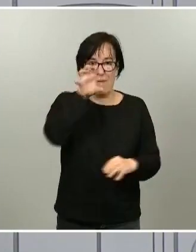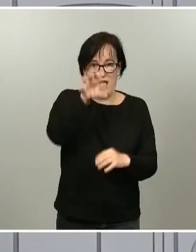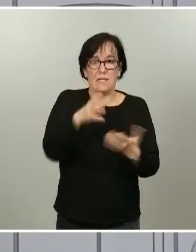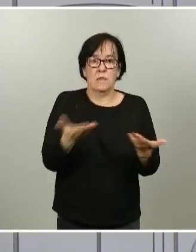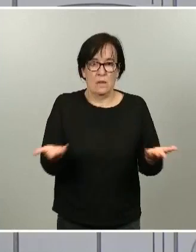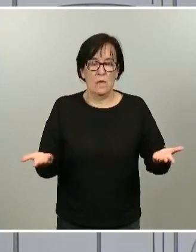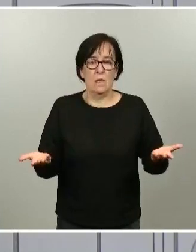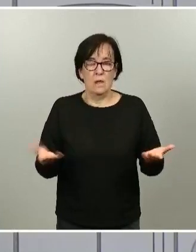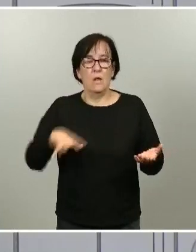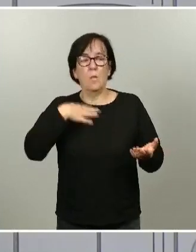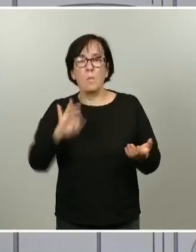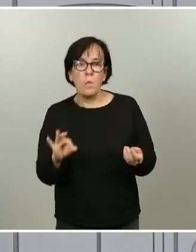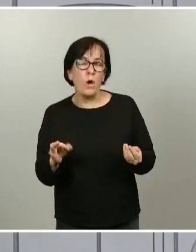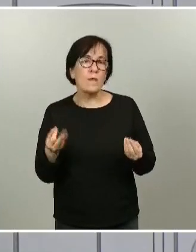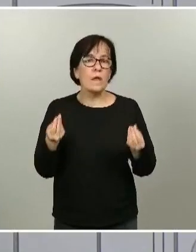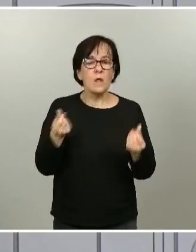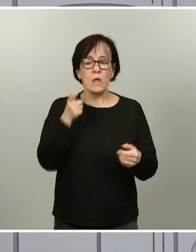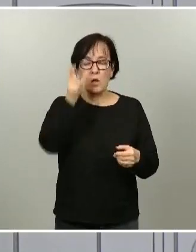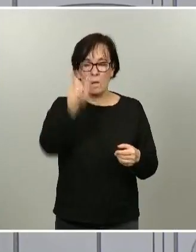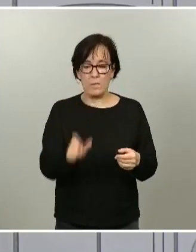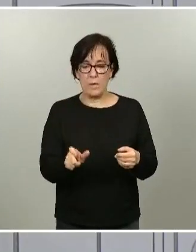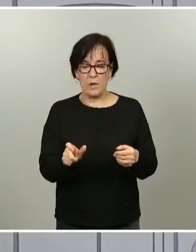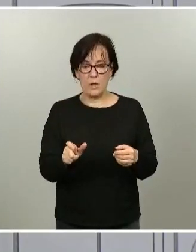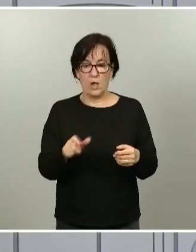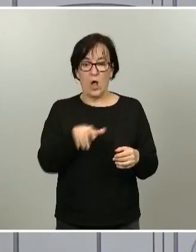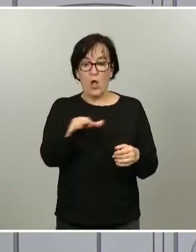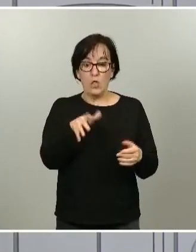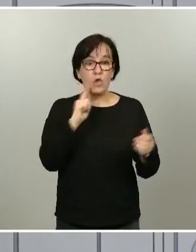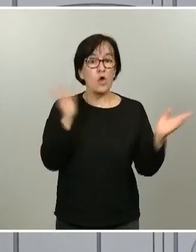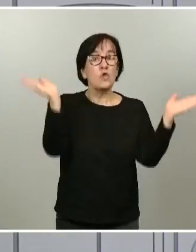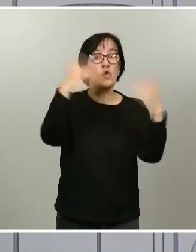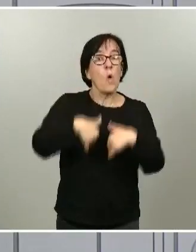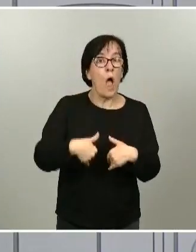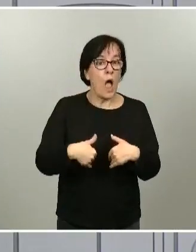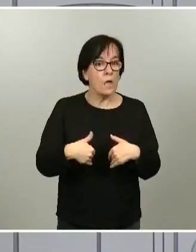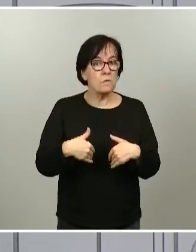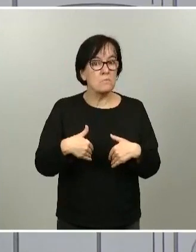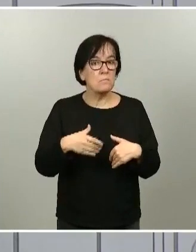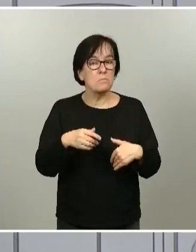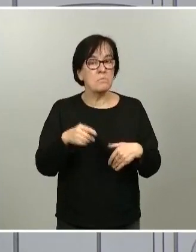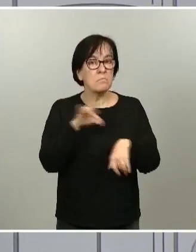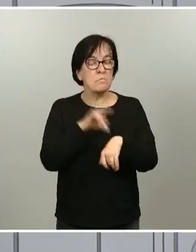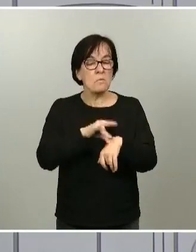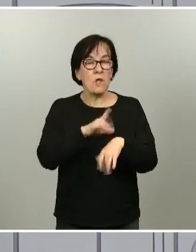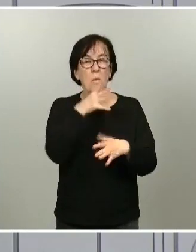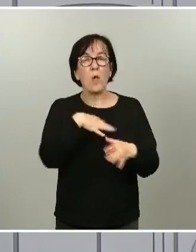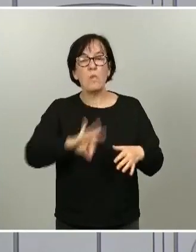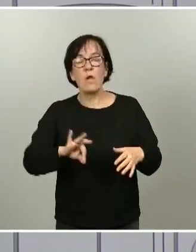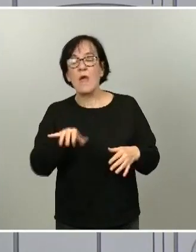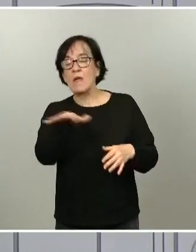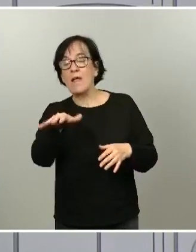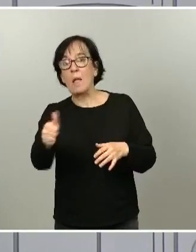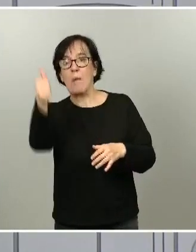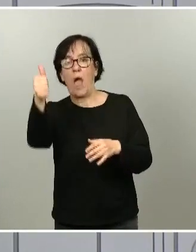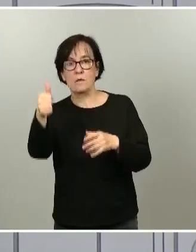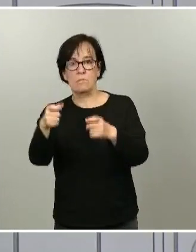Puede ser que una persona venga de un lugar donde no ha habido ningún caso, por lo tanto no se ponga en riesgo, pero puede ser que venga del lugar donde más activo